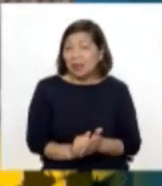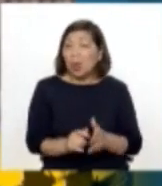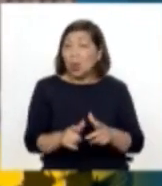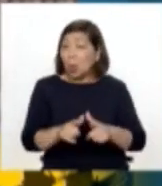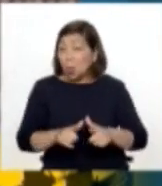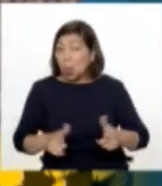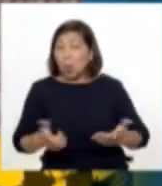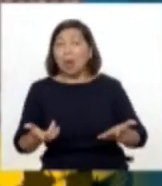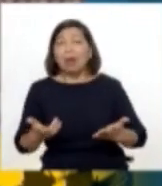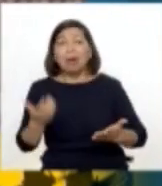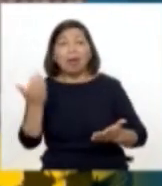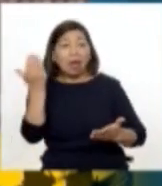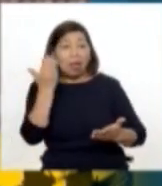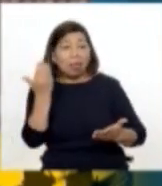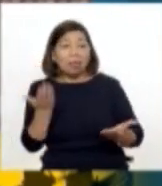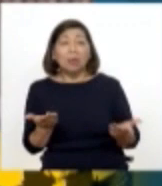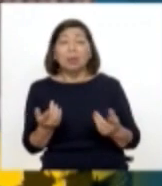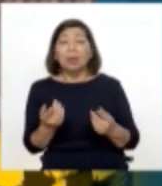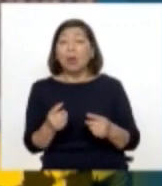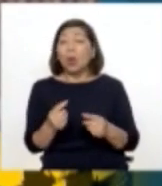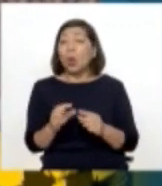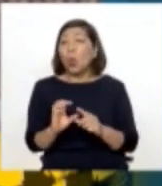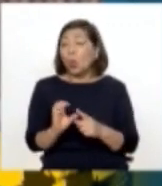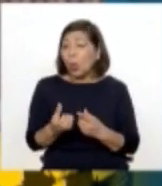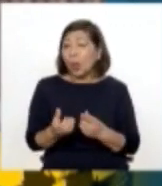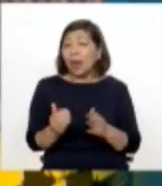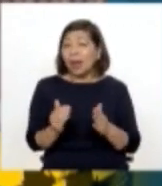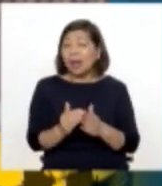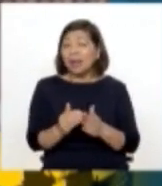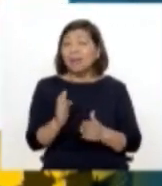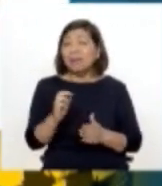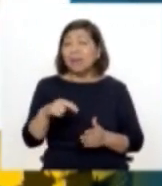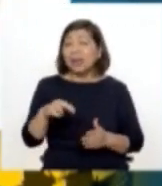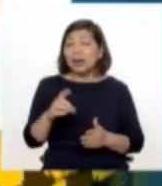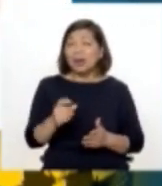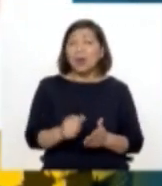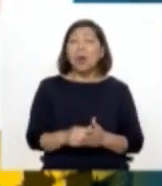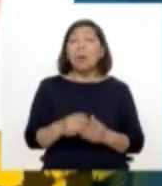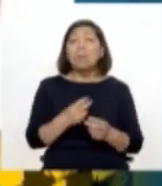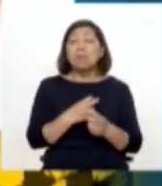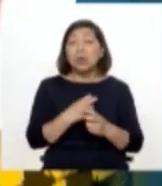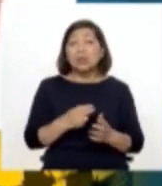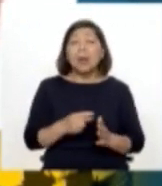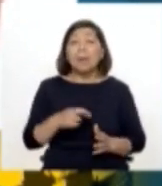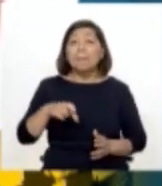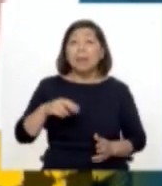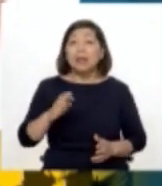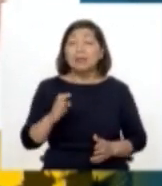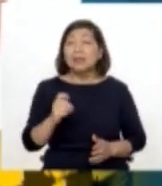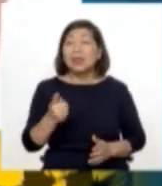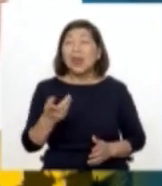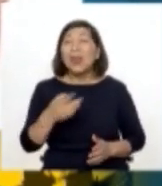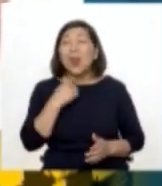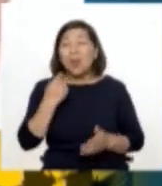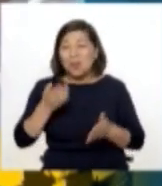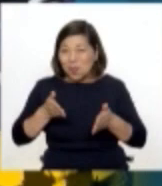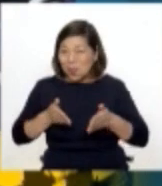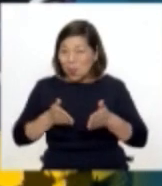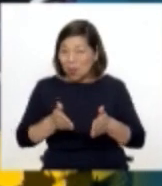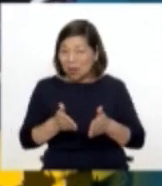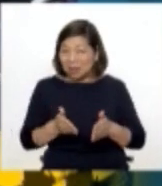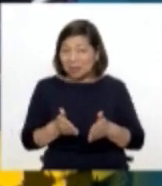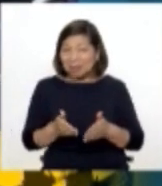espacios arquitectónicos y patrimoniales como la Casa Fernandini y el Museo Presbítero Maestro.